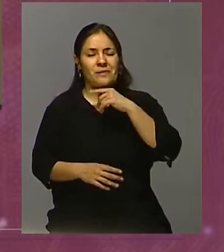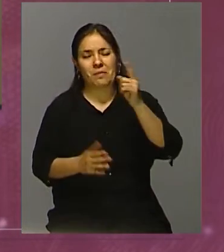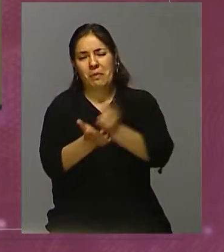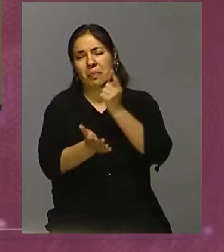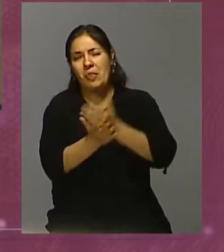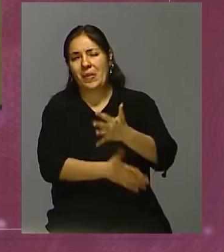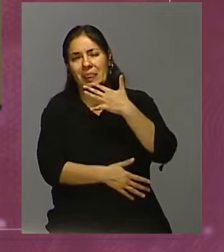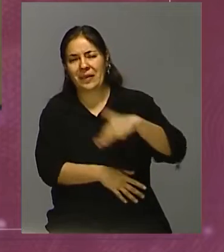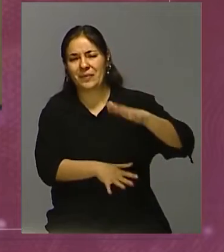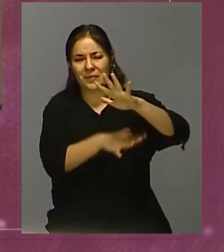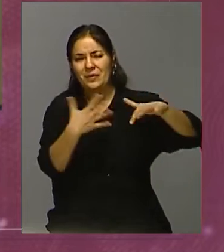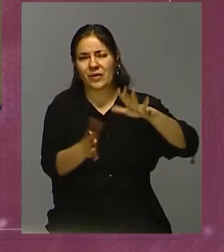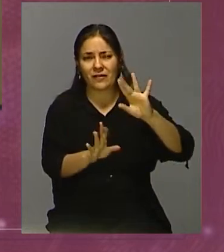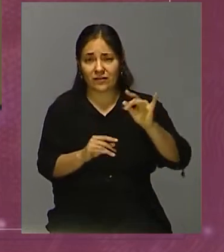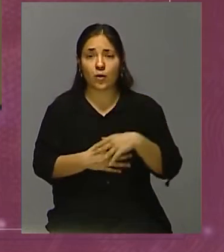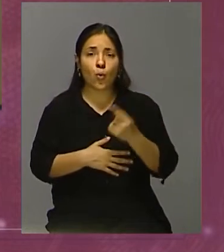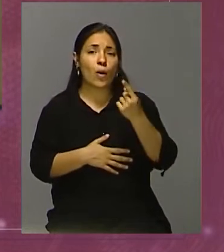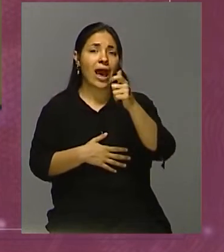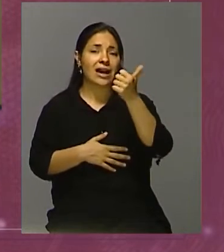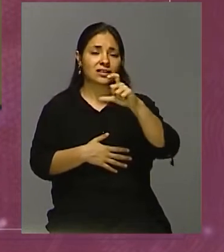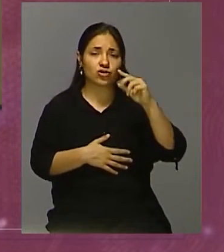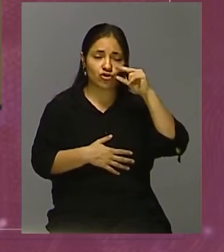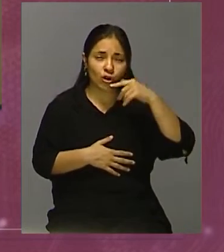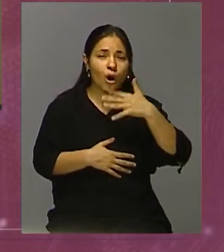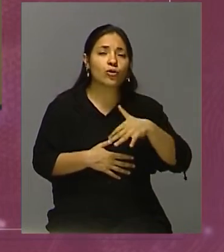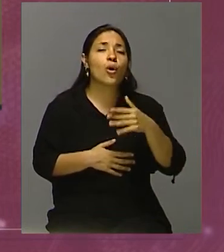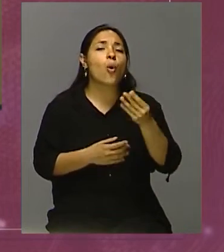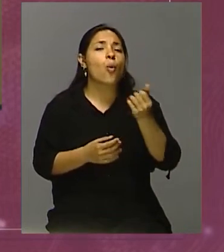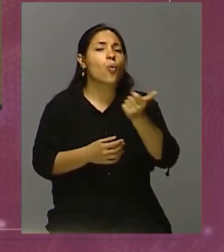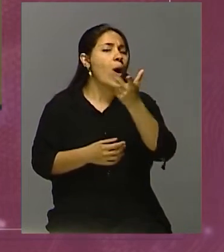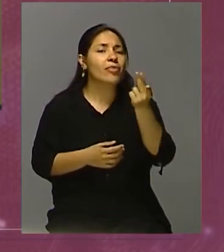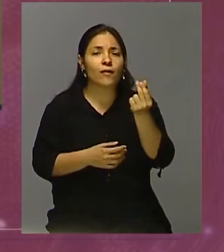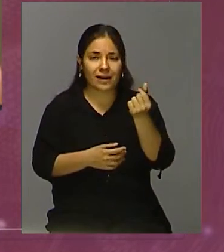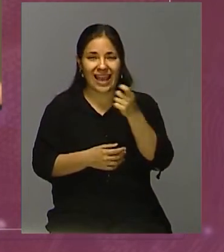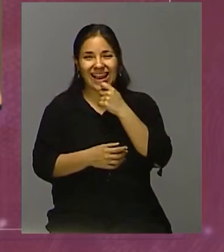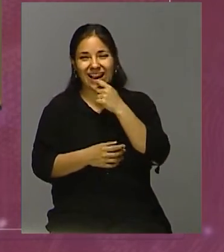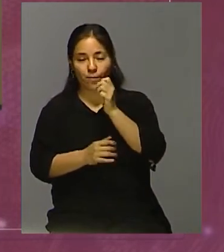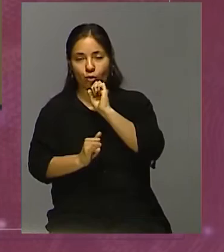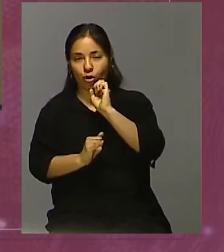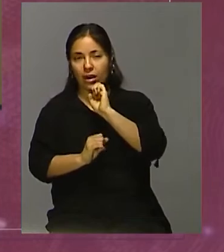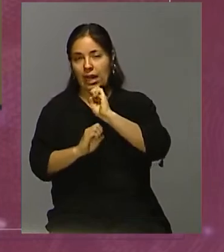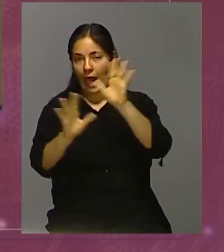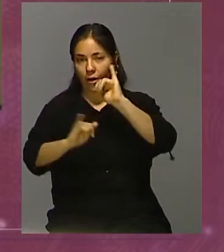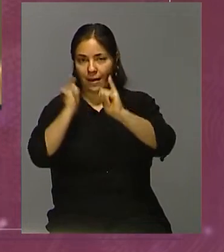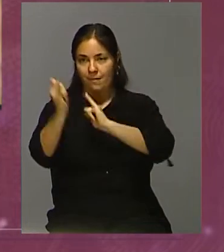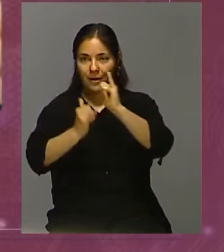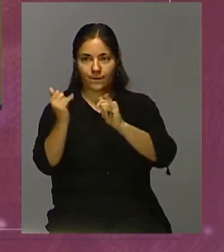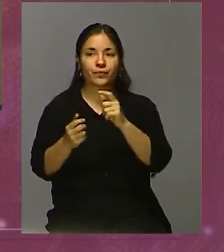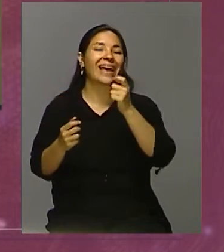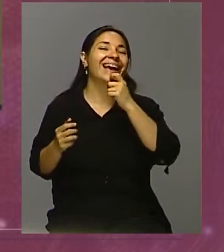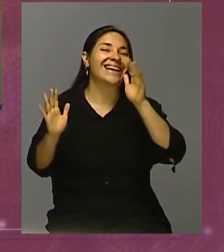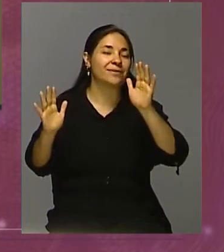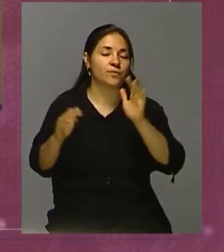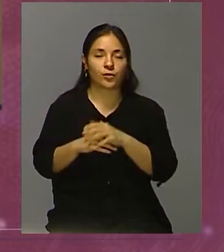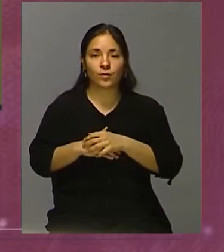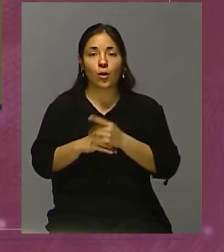puede conocer cuánto vale una acción. Y si me permitís 15 segundos con un ejemplo simple lo vamos a entender. A ver. O por ejemplo,